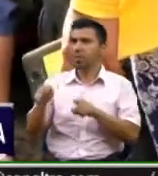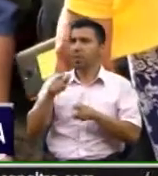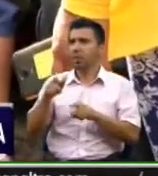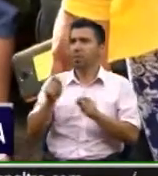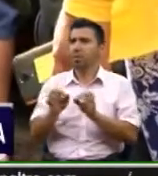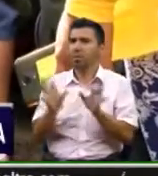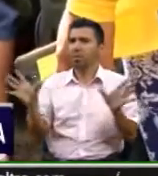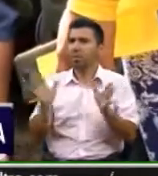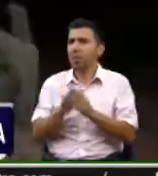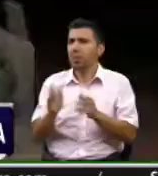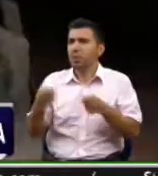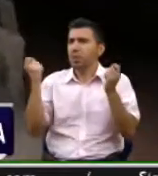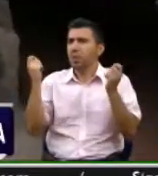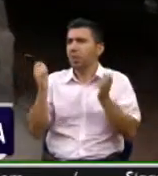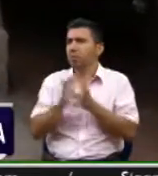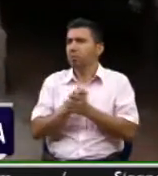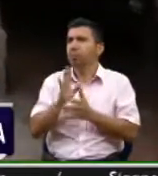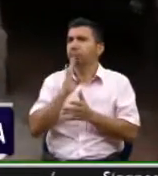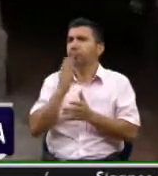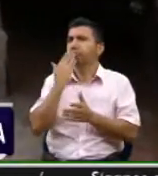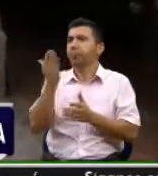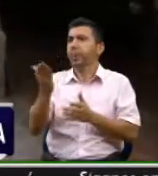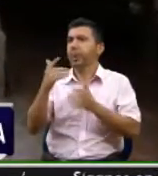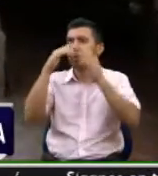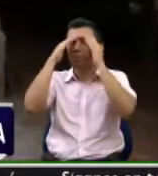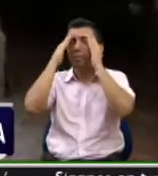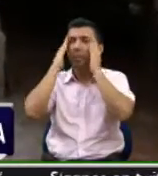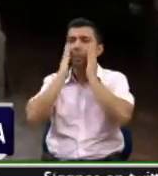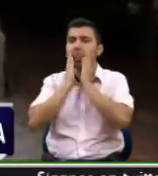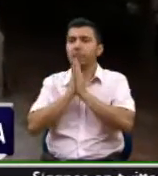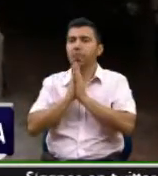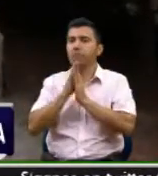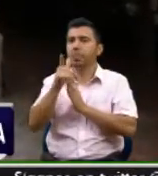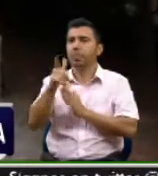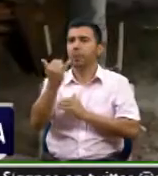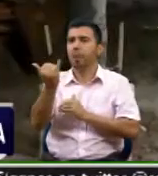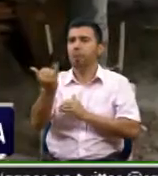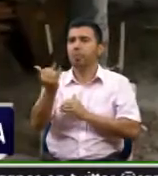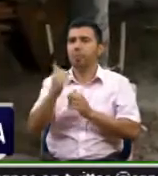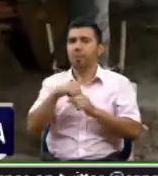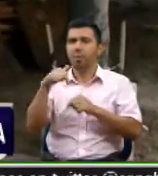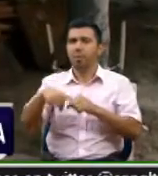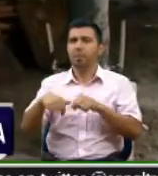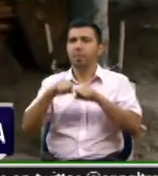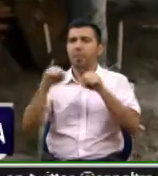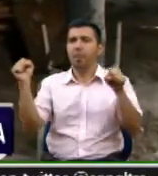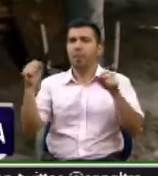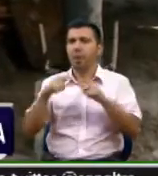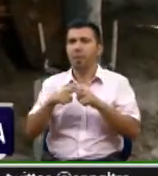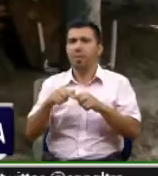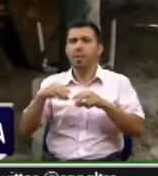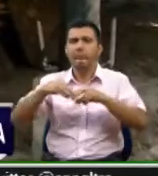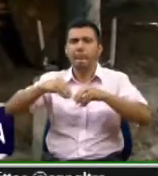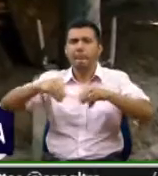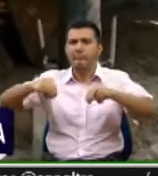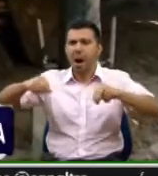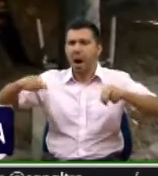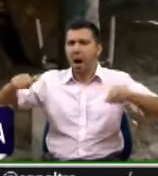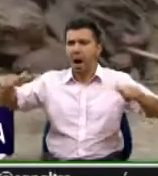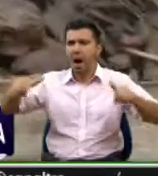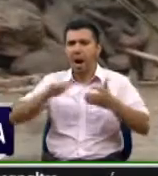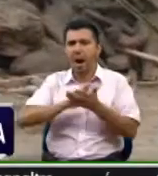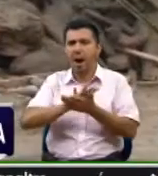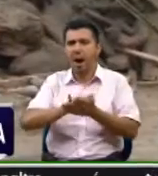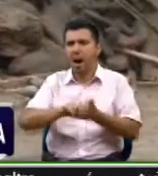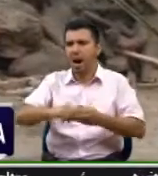y como dice la virgencita, ahí como la ve. Estoy viendo esta mañana barro por todas partes y ni una mancha